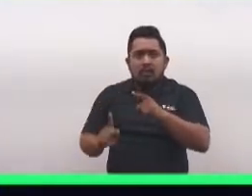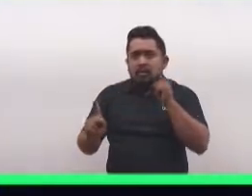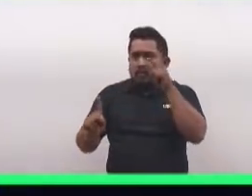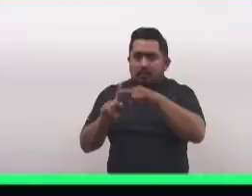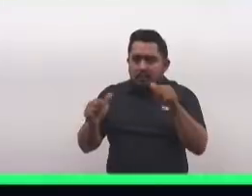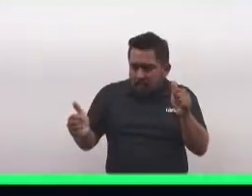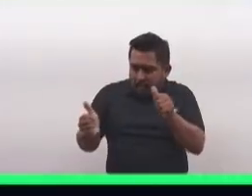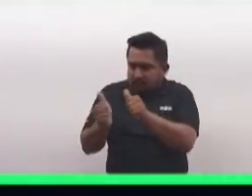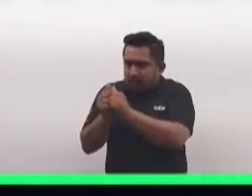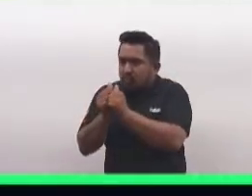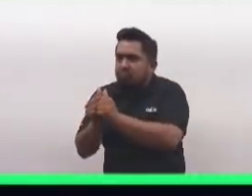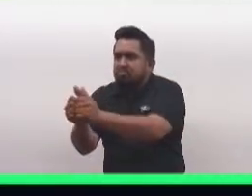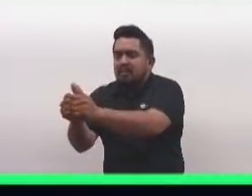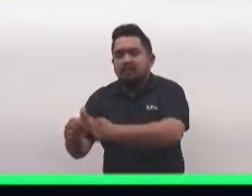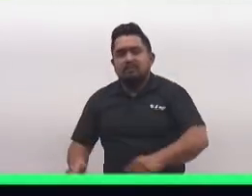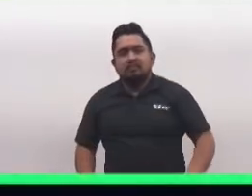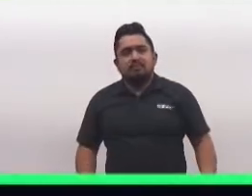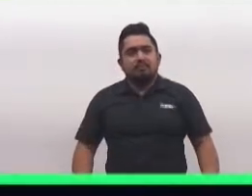ellos